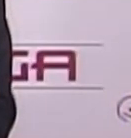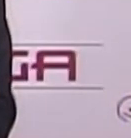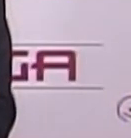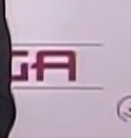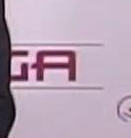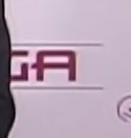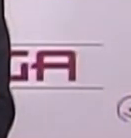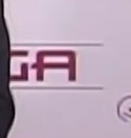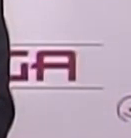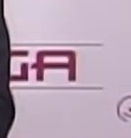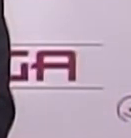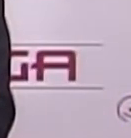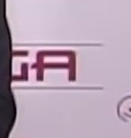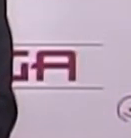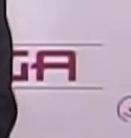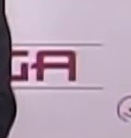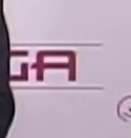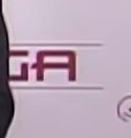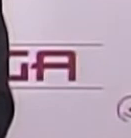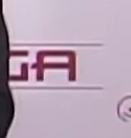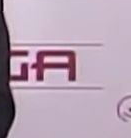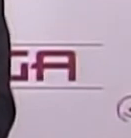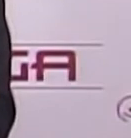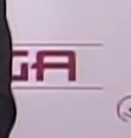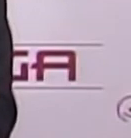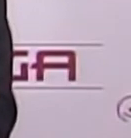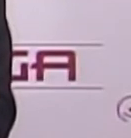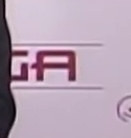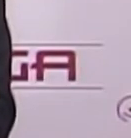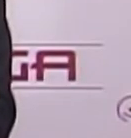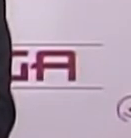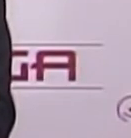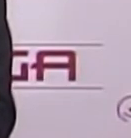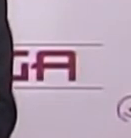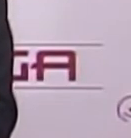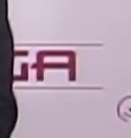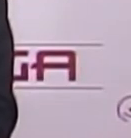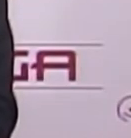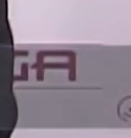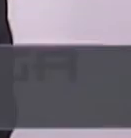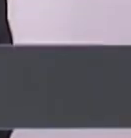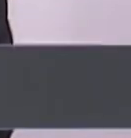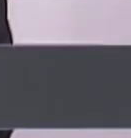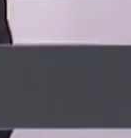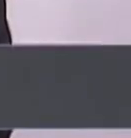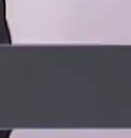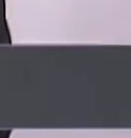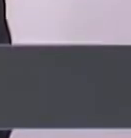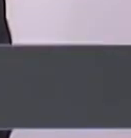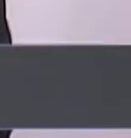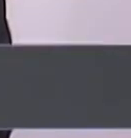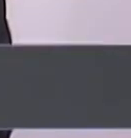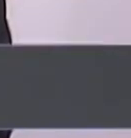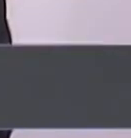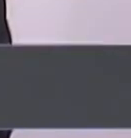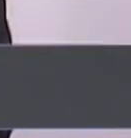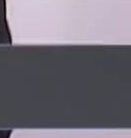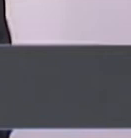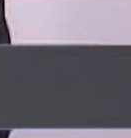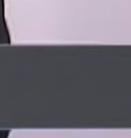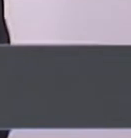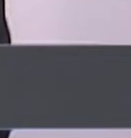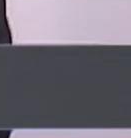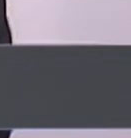en el puesto número 7 y ahora hemos accedido al segundo puesto en Ecuador y número 21 en América del